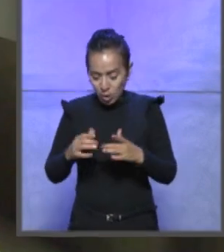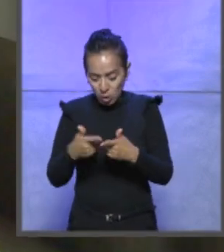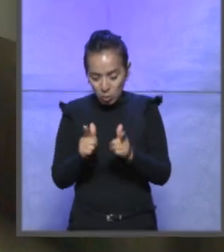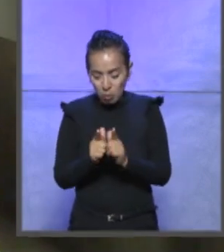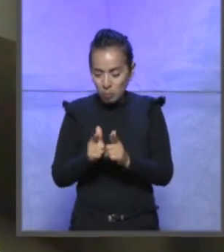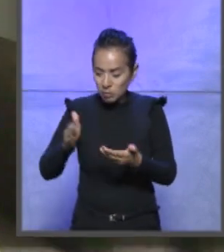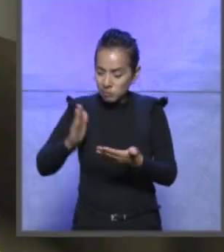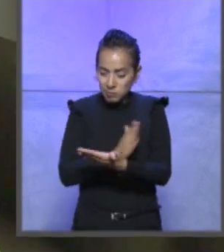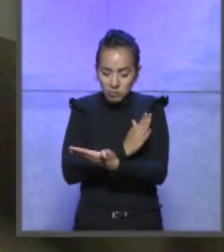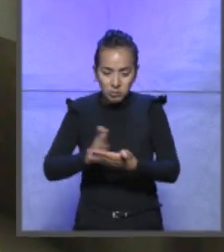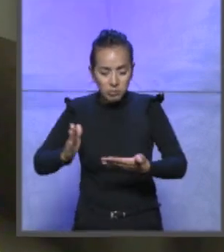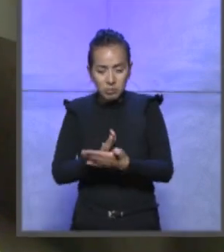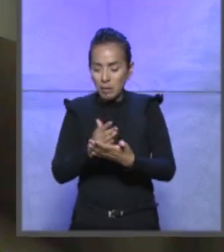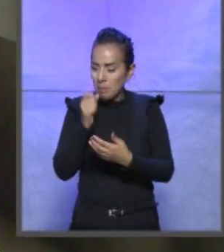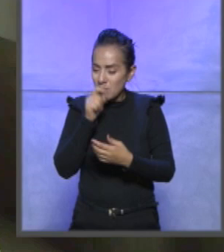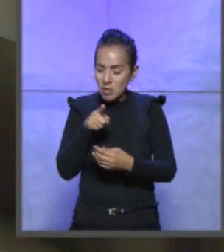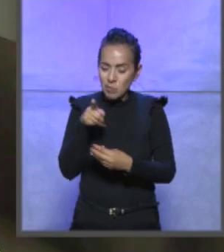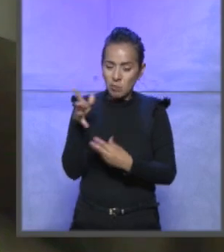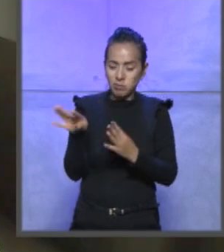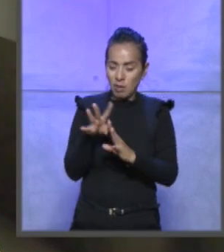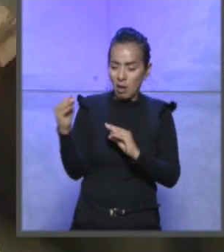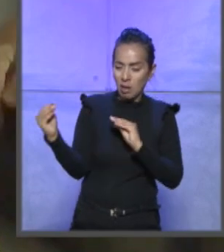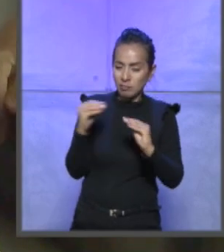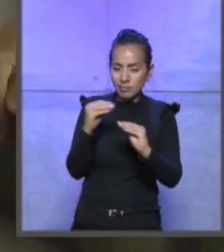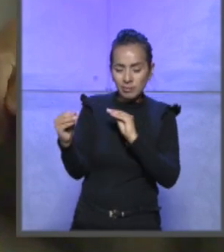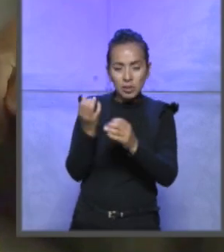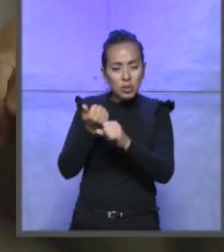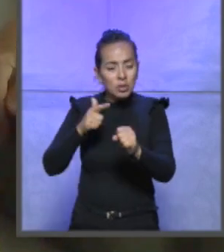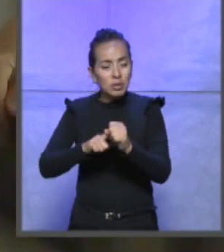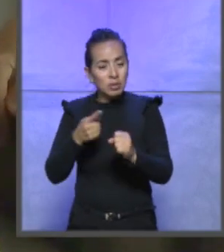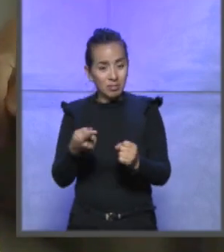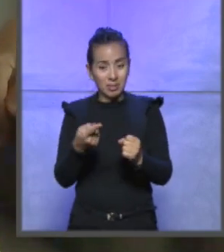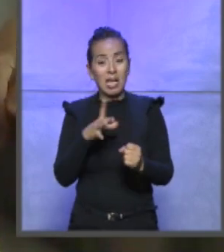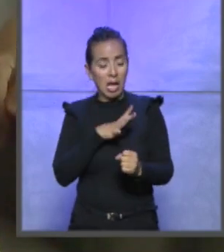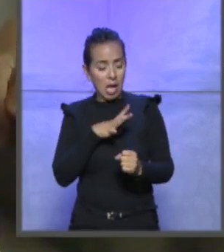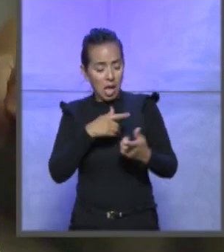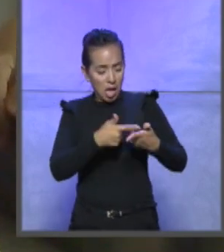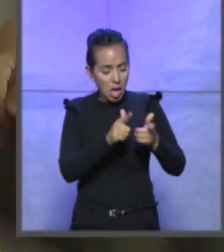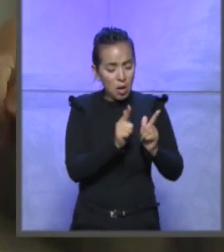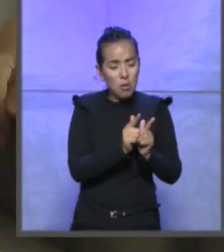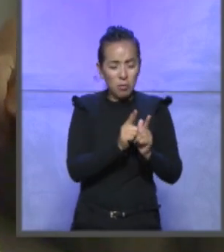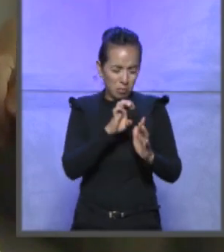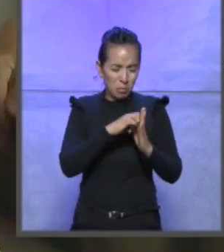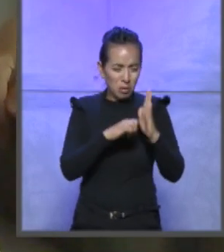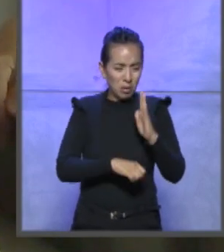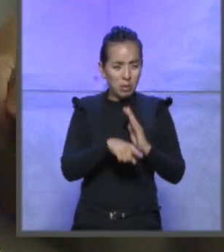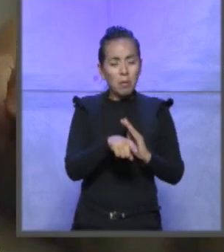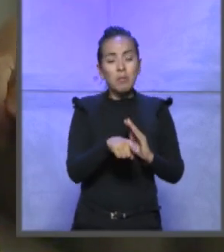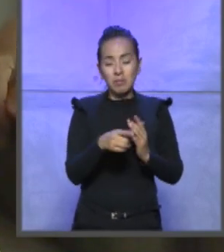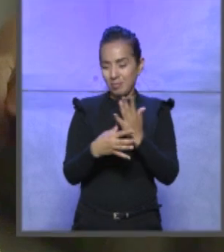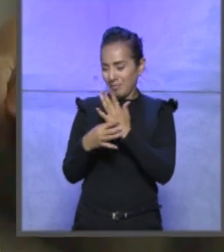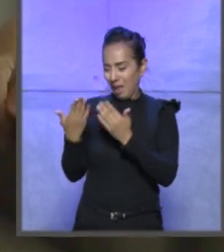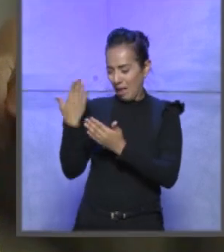y contribuye a la división y la polarización social. ¿A qué se refiere? Básicamente es que se crean grupos, el grupo, por ejemplo,